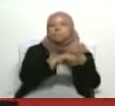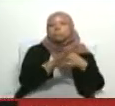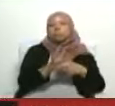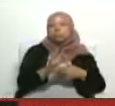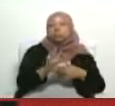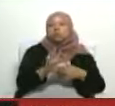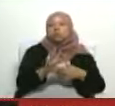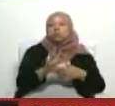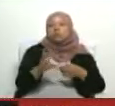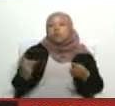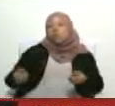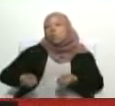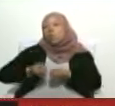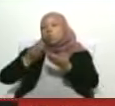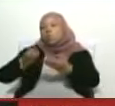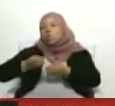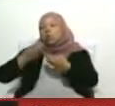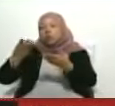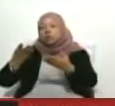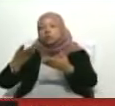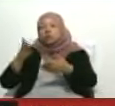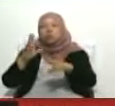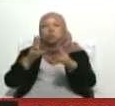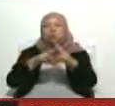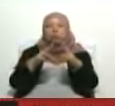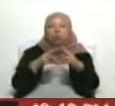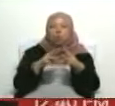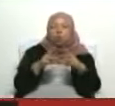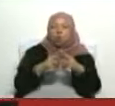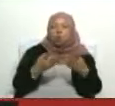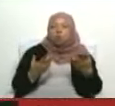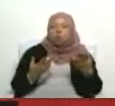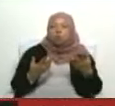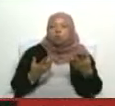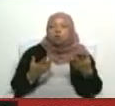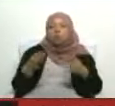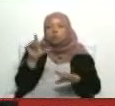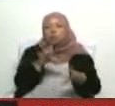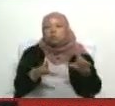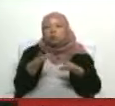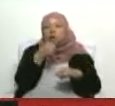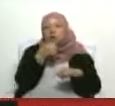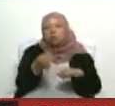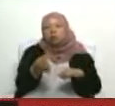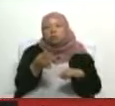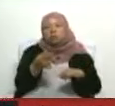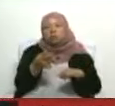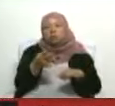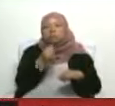para publicitar, para darle una especie de fachada